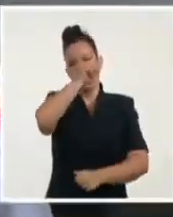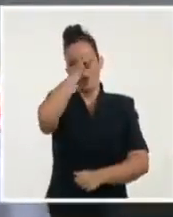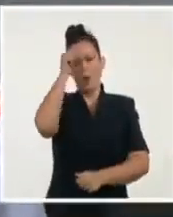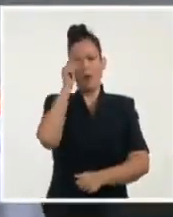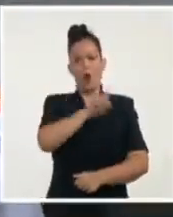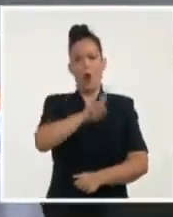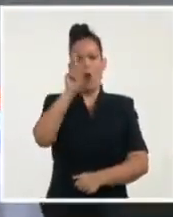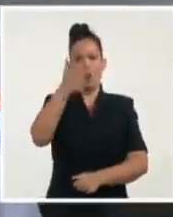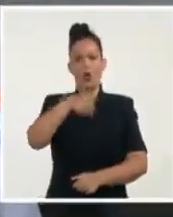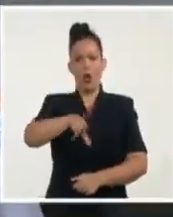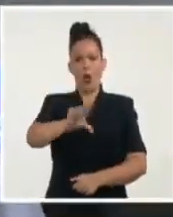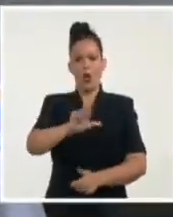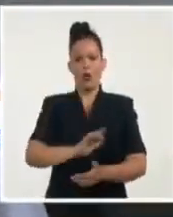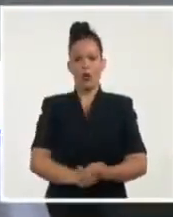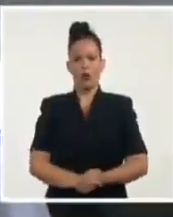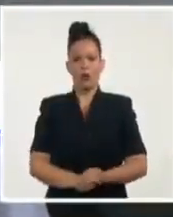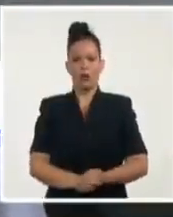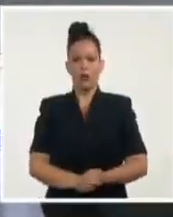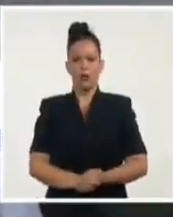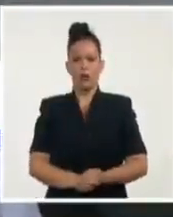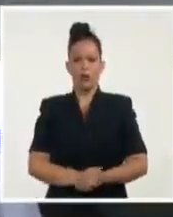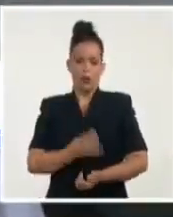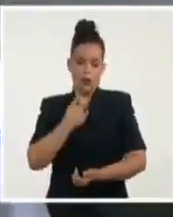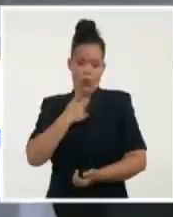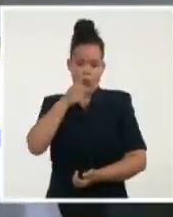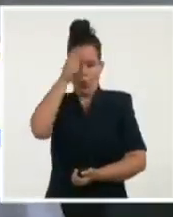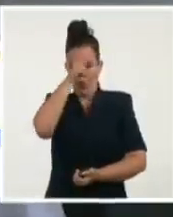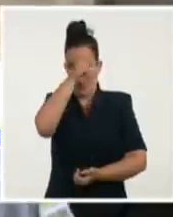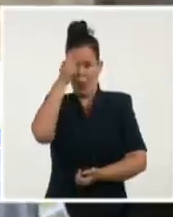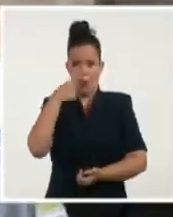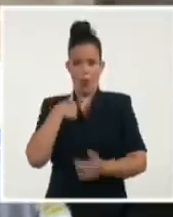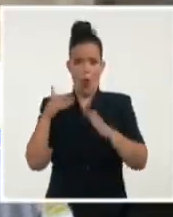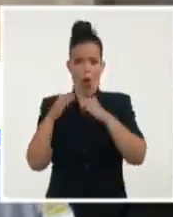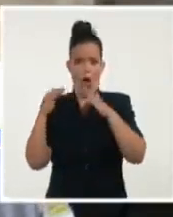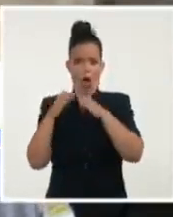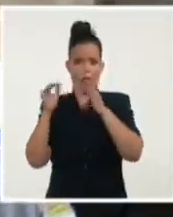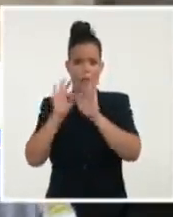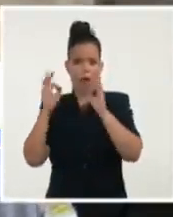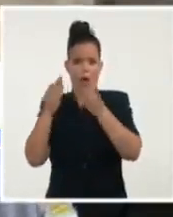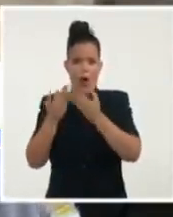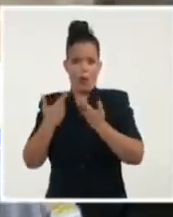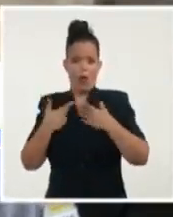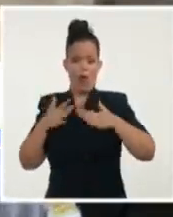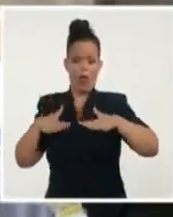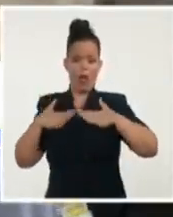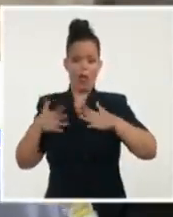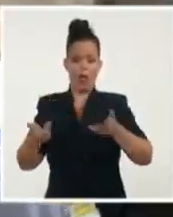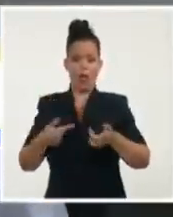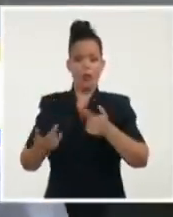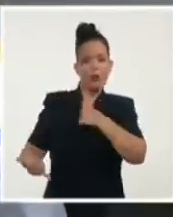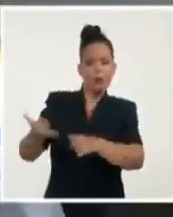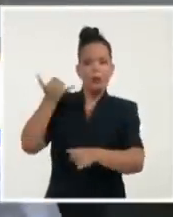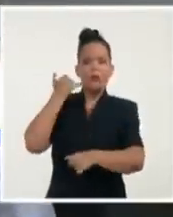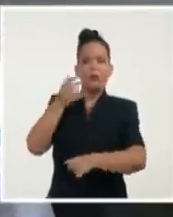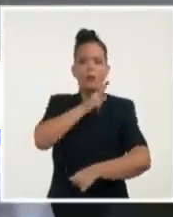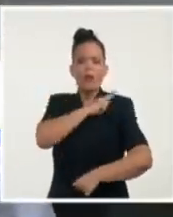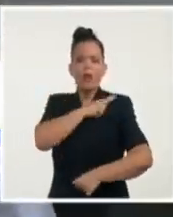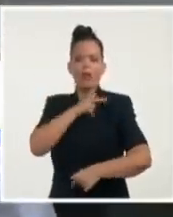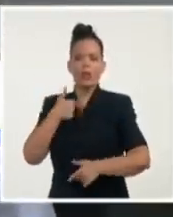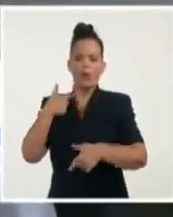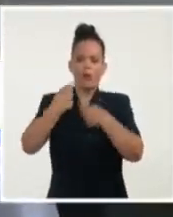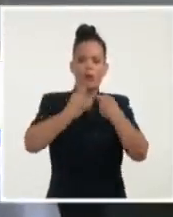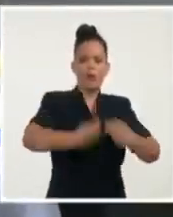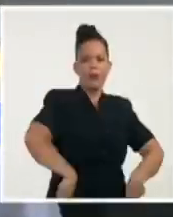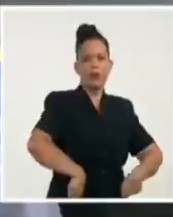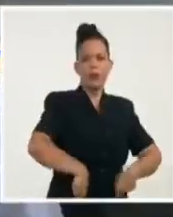familia, estaba descansando, me llamaron de la unidad, dejé mi familia con mi esposa, con algunos vecinos, y acudí